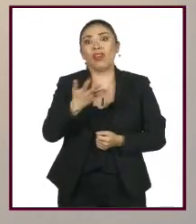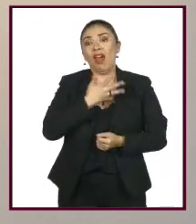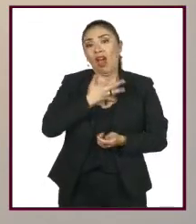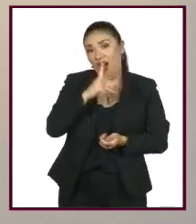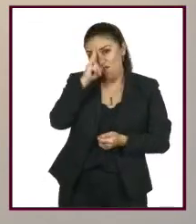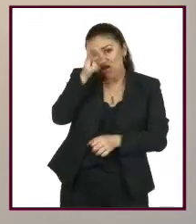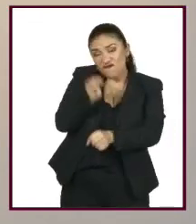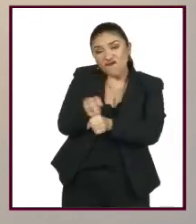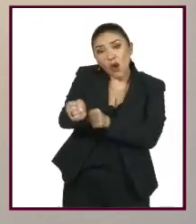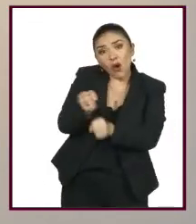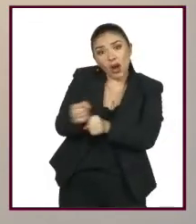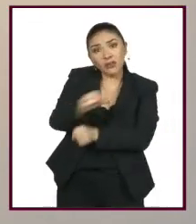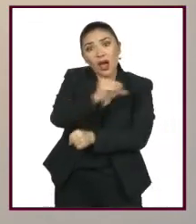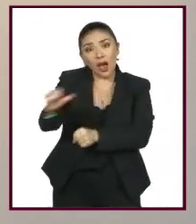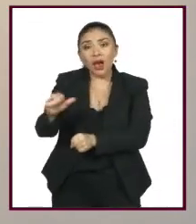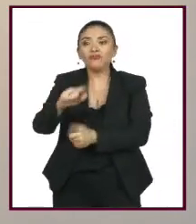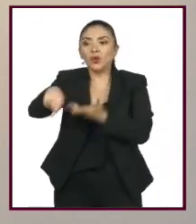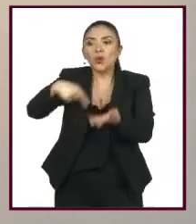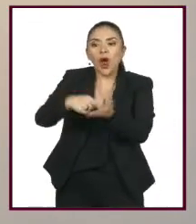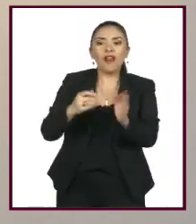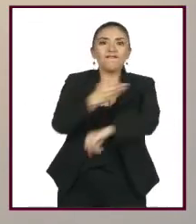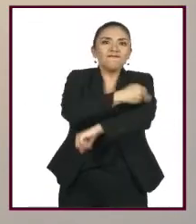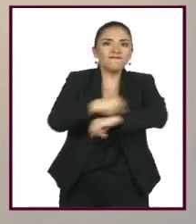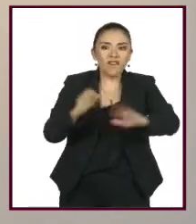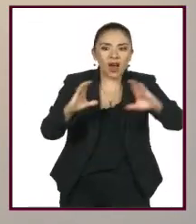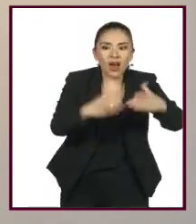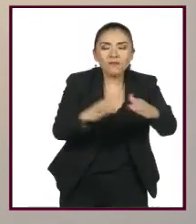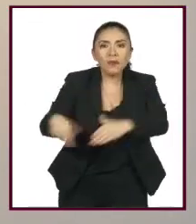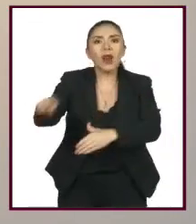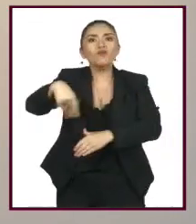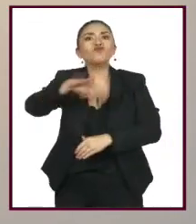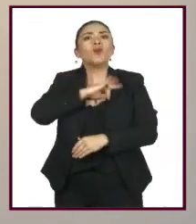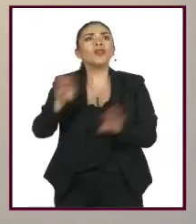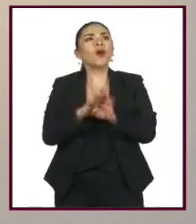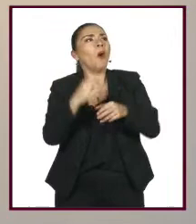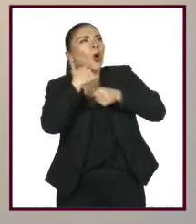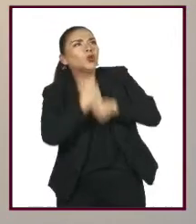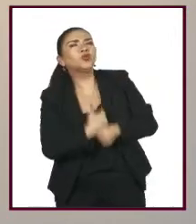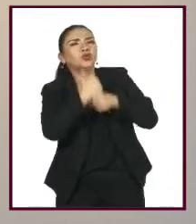¿no? en las mismas familias, que puedan ser víctimas